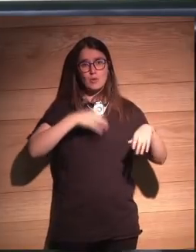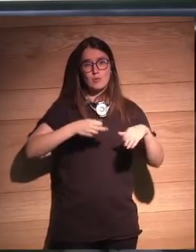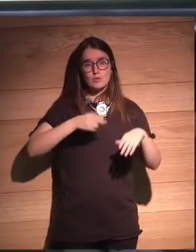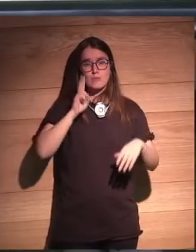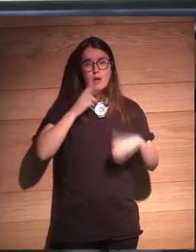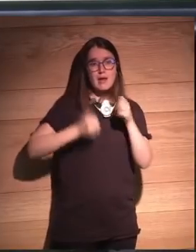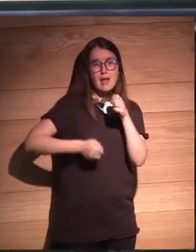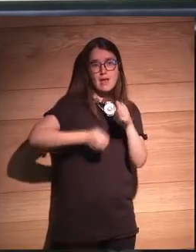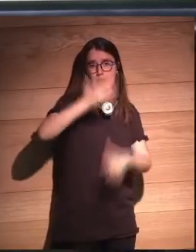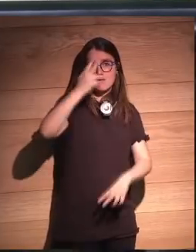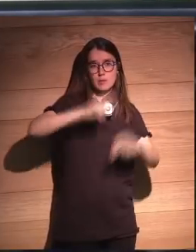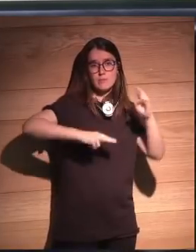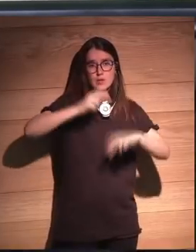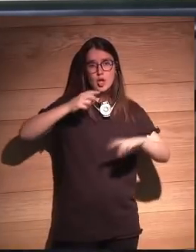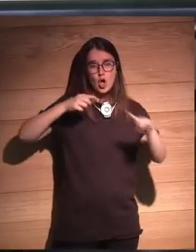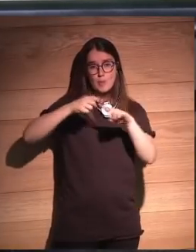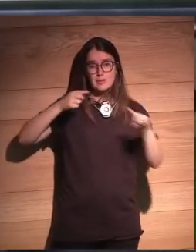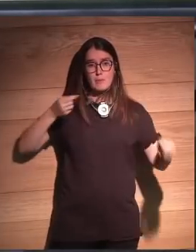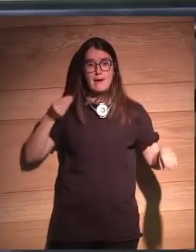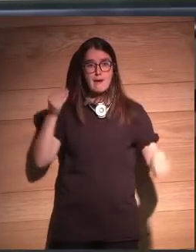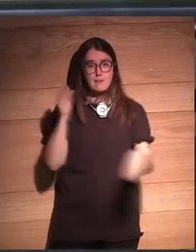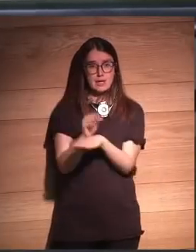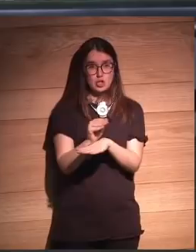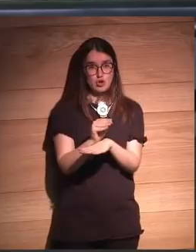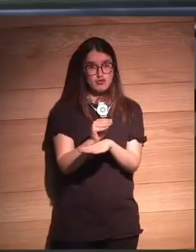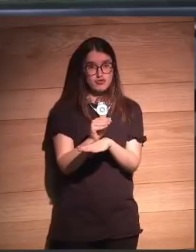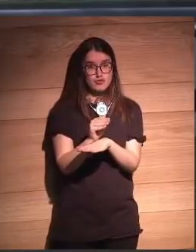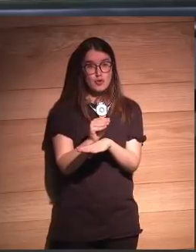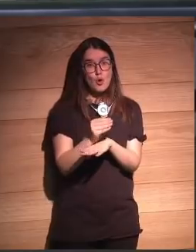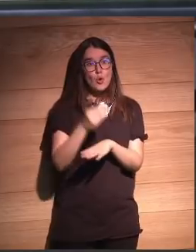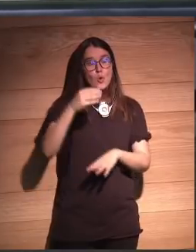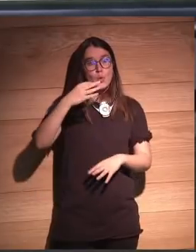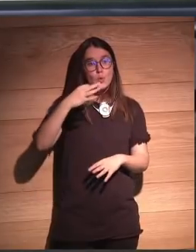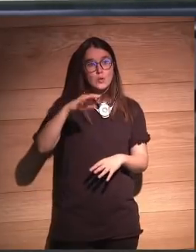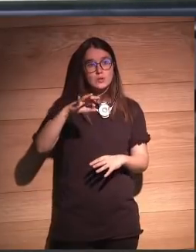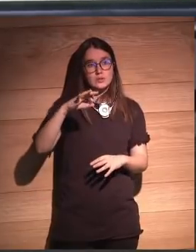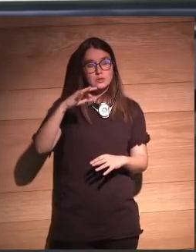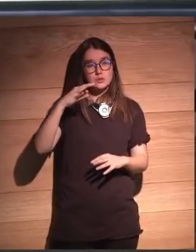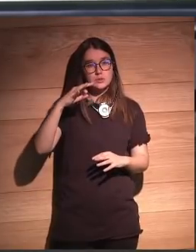que se construyeron únicamente como vehículos de inversión, unidades